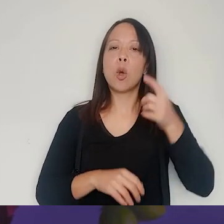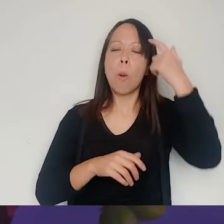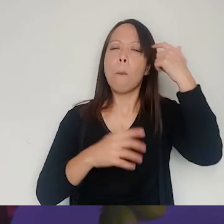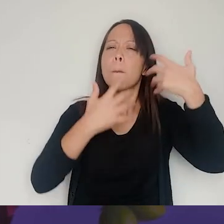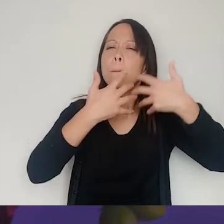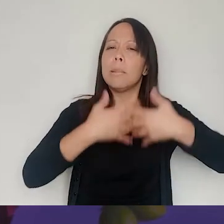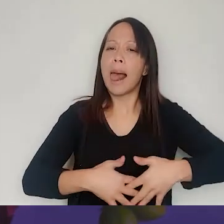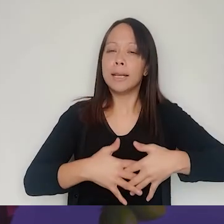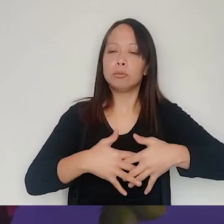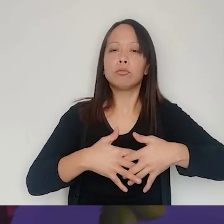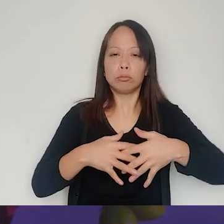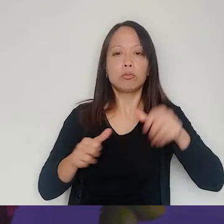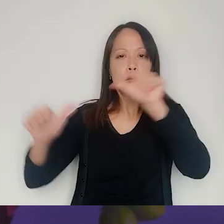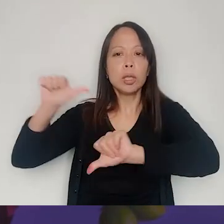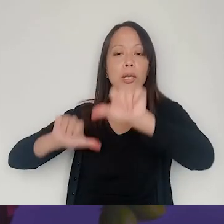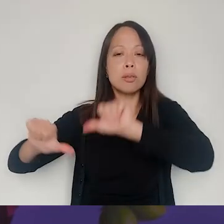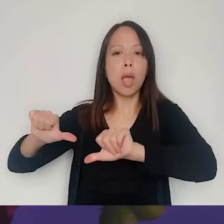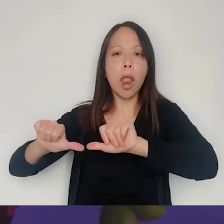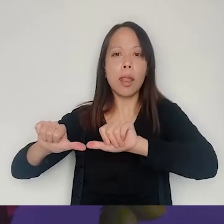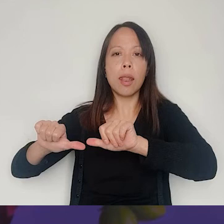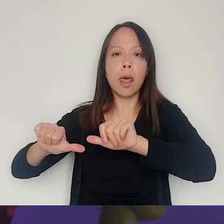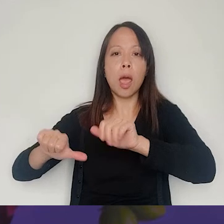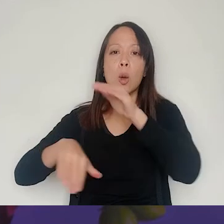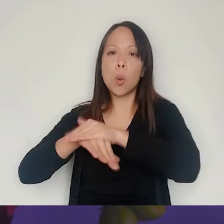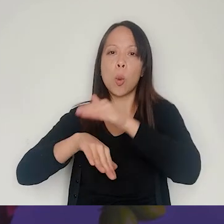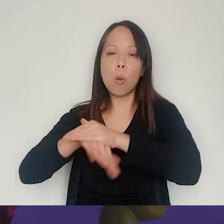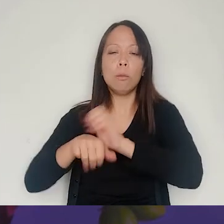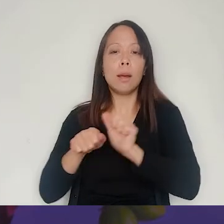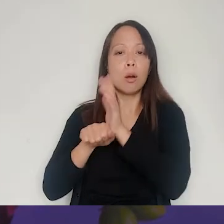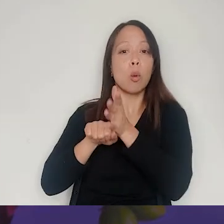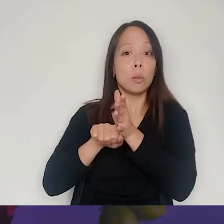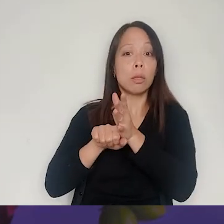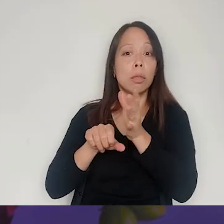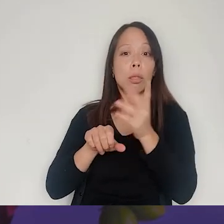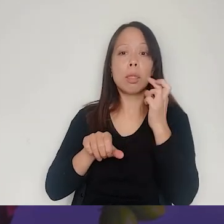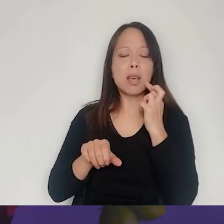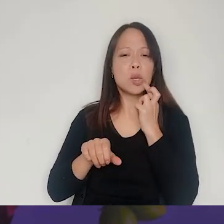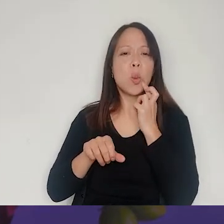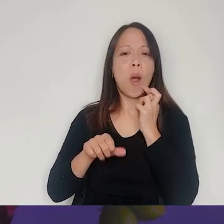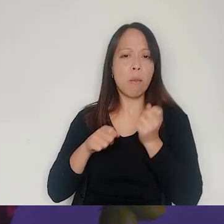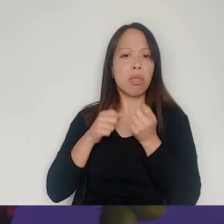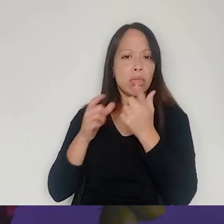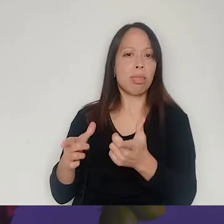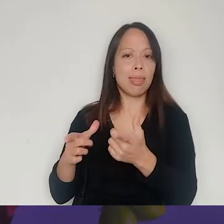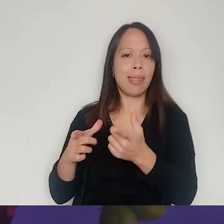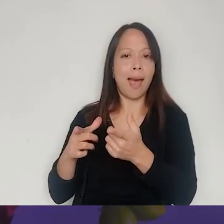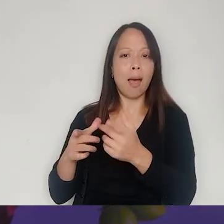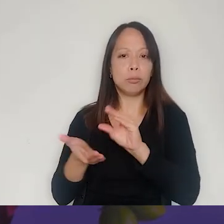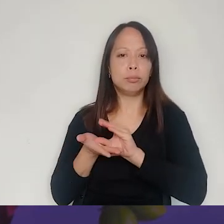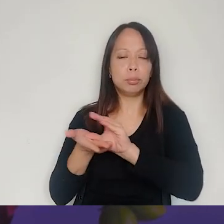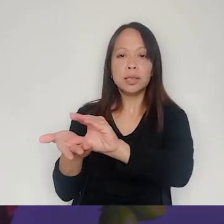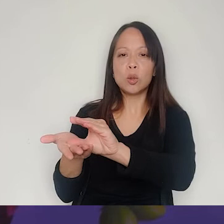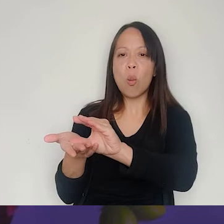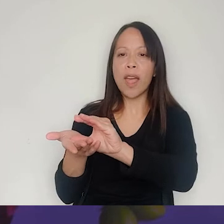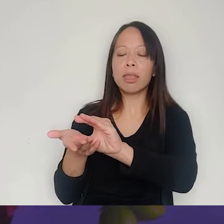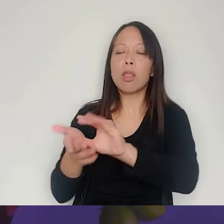se ha invertido para la ciencia con motivo del COVID-19, se ha invertido una partida para la medicina de precisión y ahí